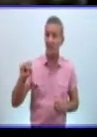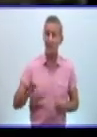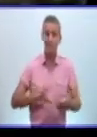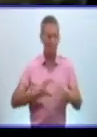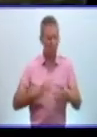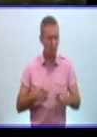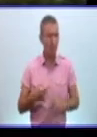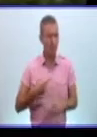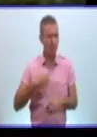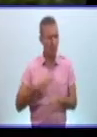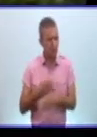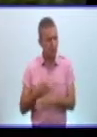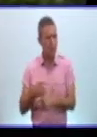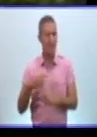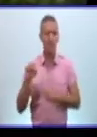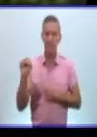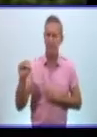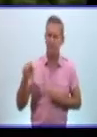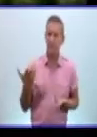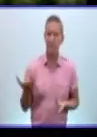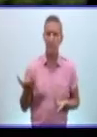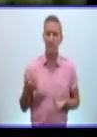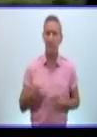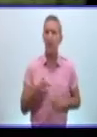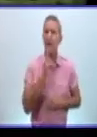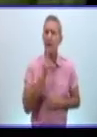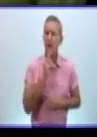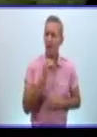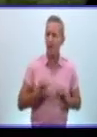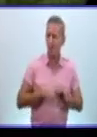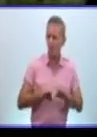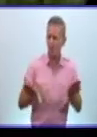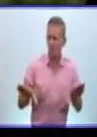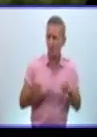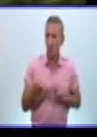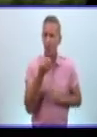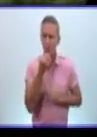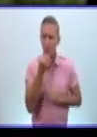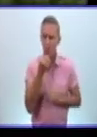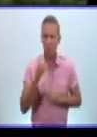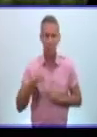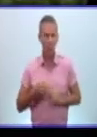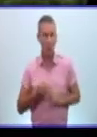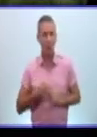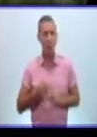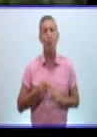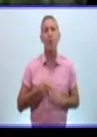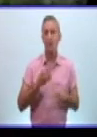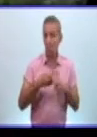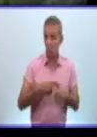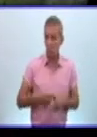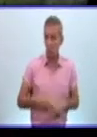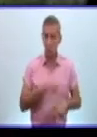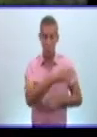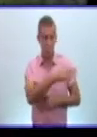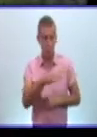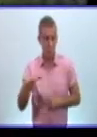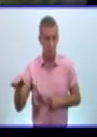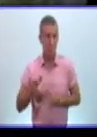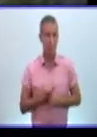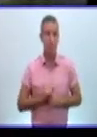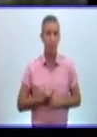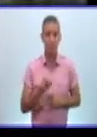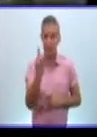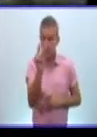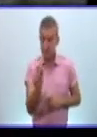varias sustancias. Las aguas naturales, entre las que podemos mencionar los océanos, mares,